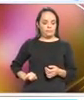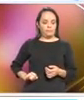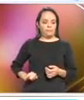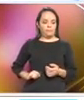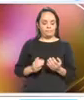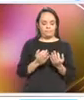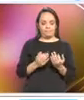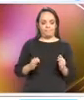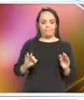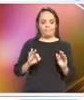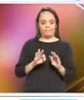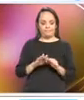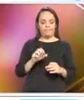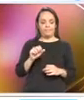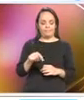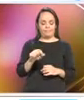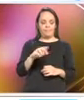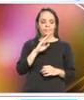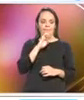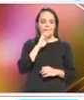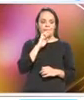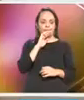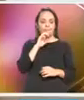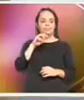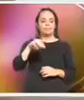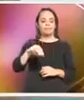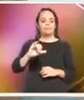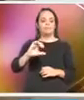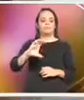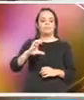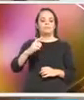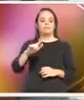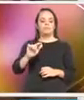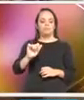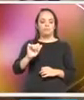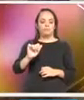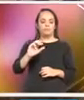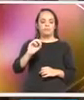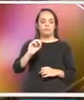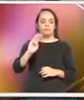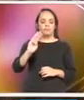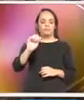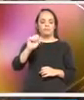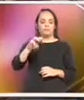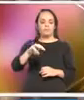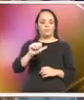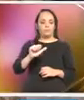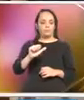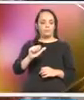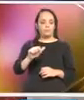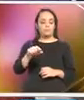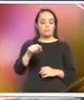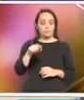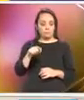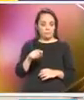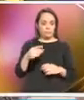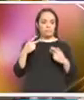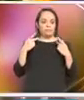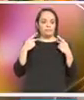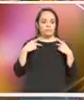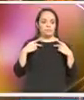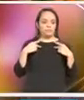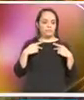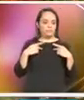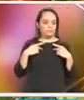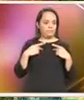y también madre, Michelle Obama. Cuéntanos un poquito de ella. Mira, en principio vamos a ver que es una persona que ha sido reconocida por